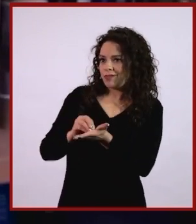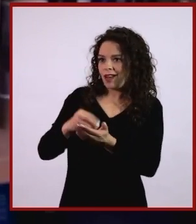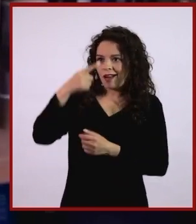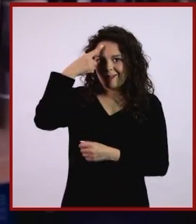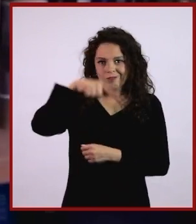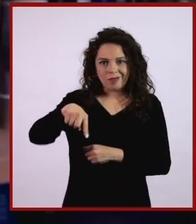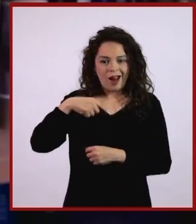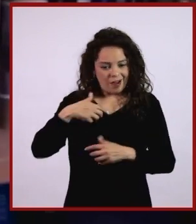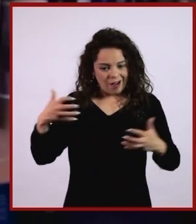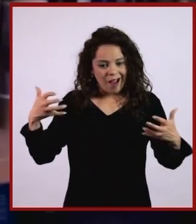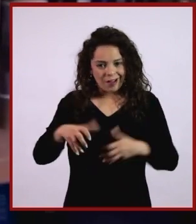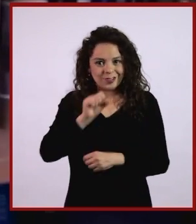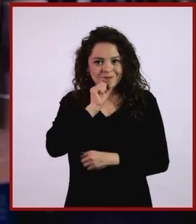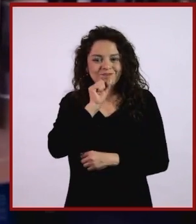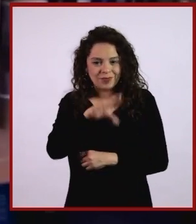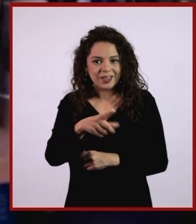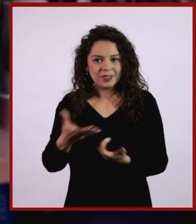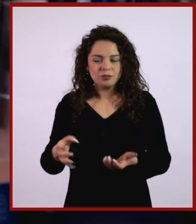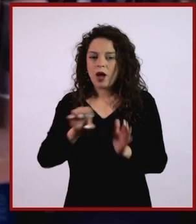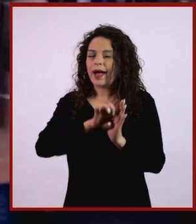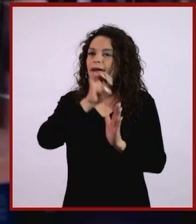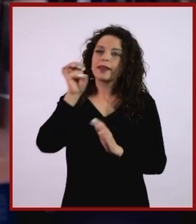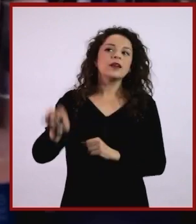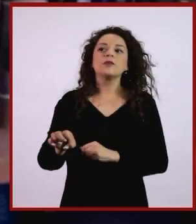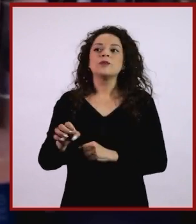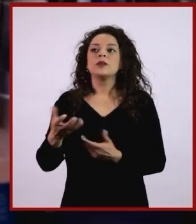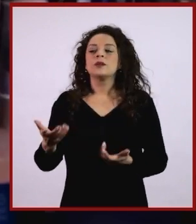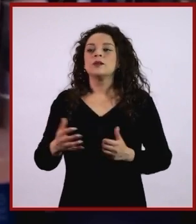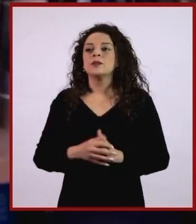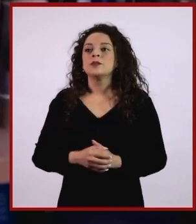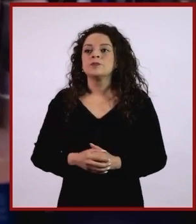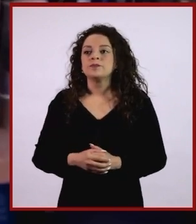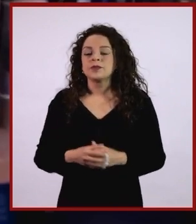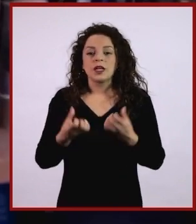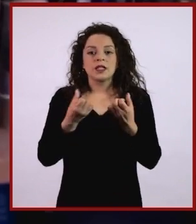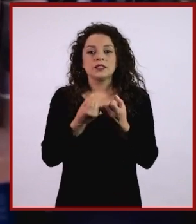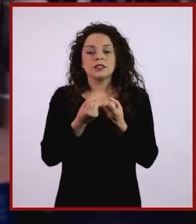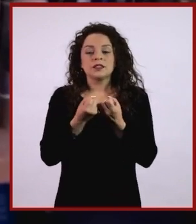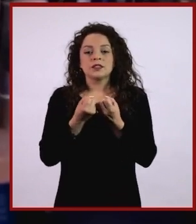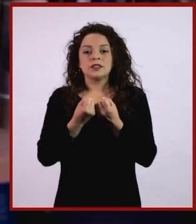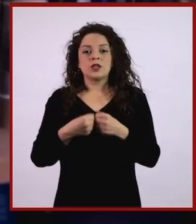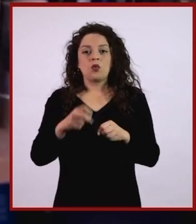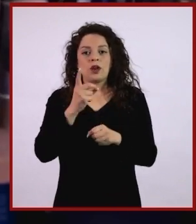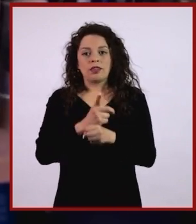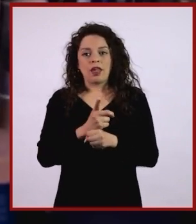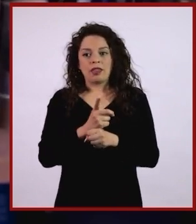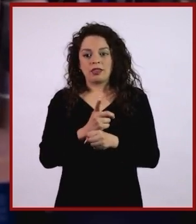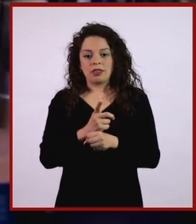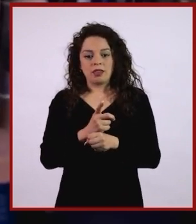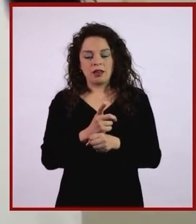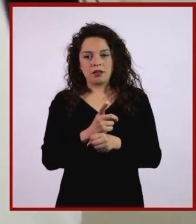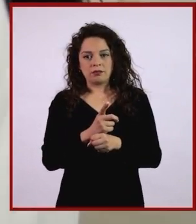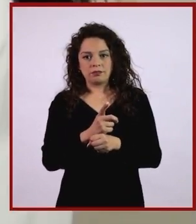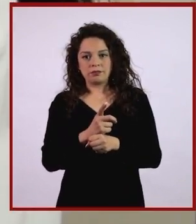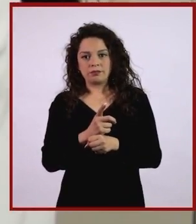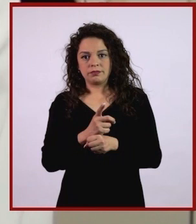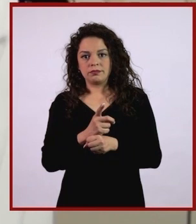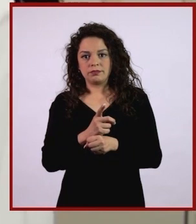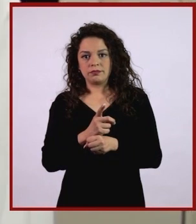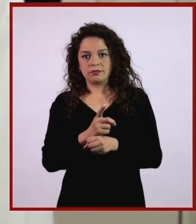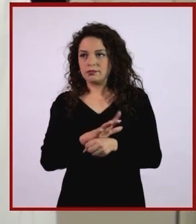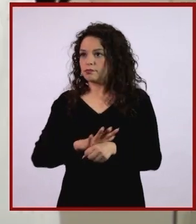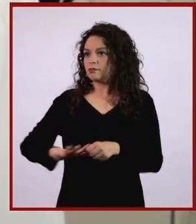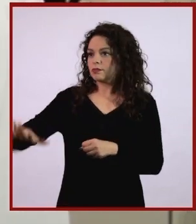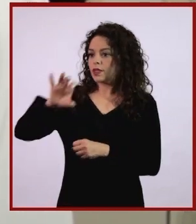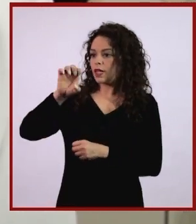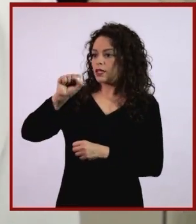imitados o que podríamos tomar como modelos, ¿no? A mí se hace que, por ejemplo, las redes de seguridad social que existen en los países escandinavos y que garantizan